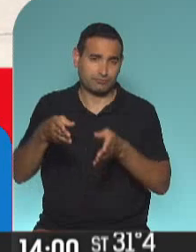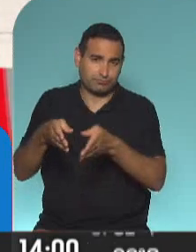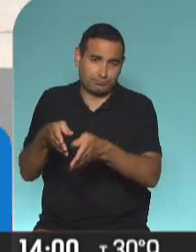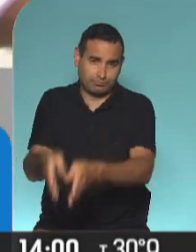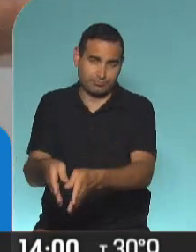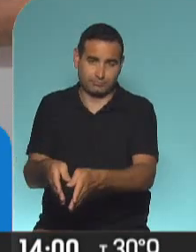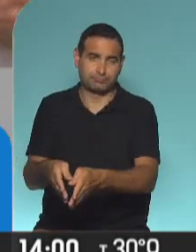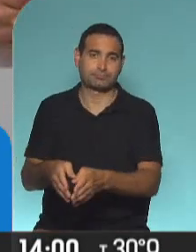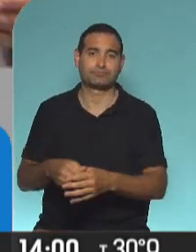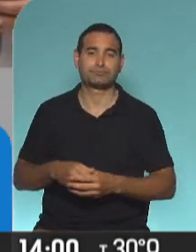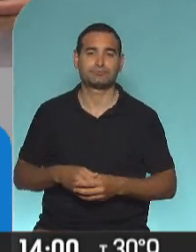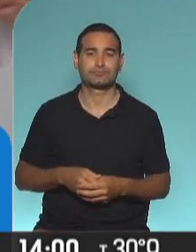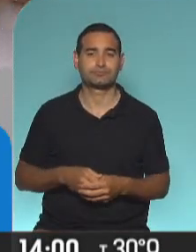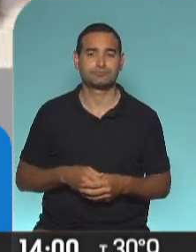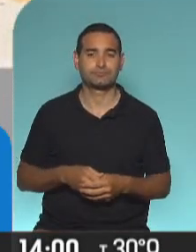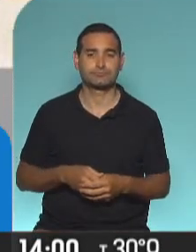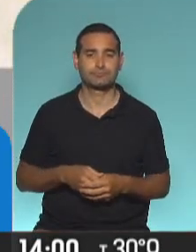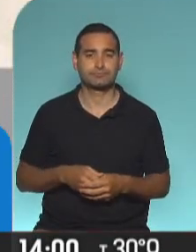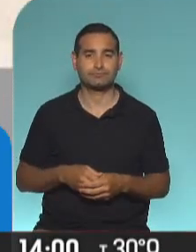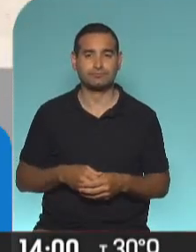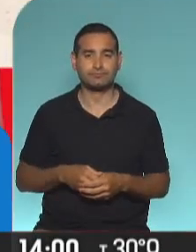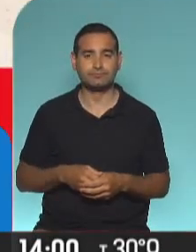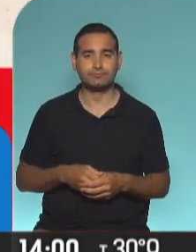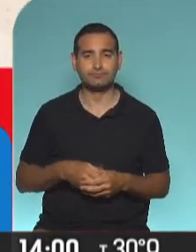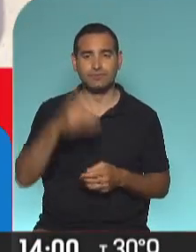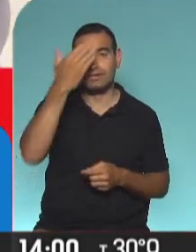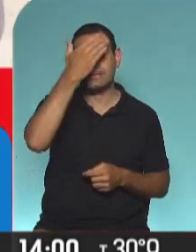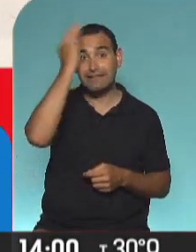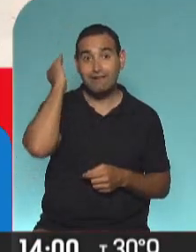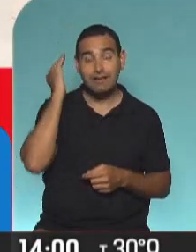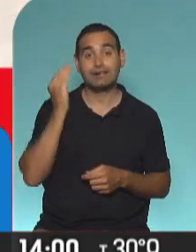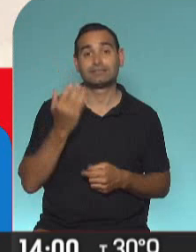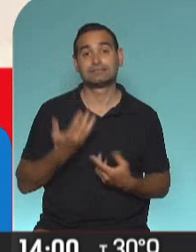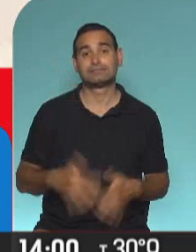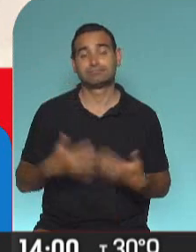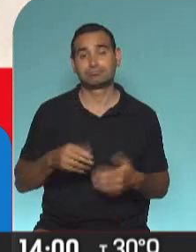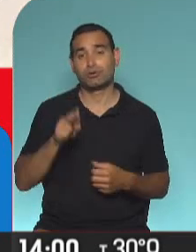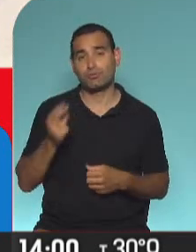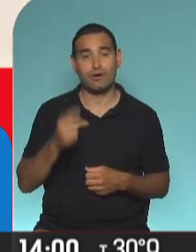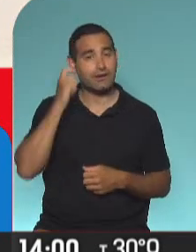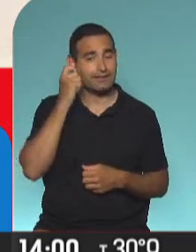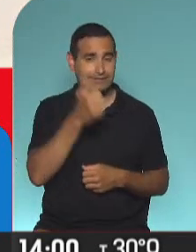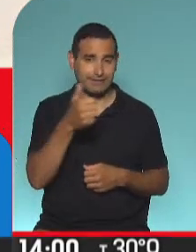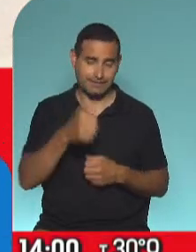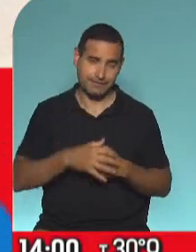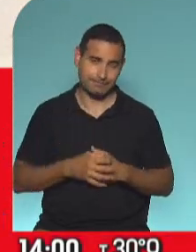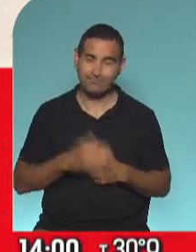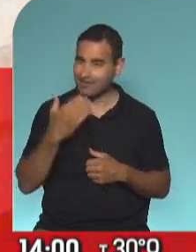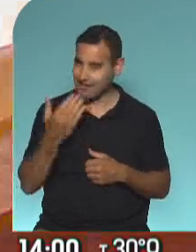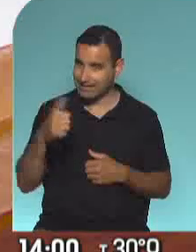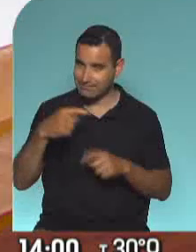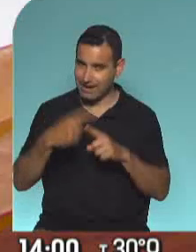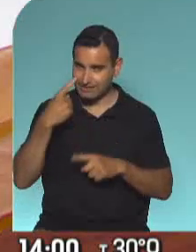descansarán definitivamente, porque Alejandro Sabella lamentablemente nos dejó a los 66 años. Gracias, Maxi.